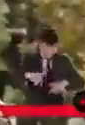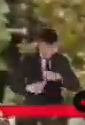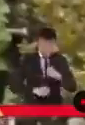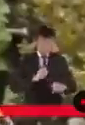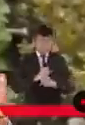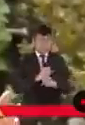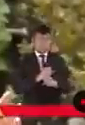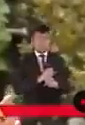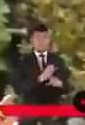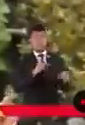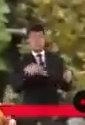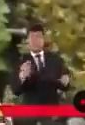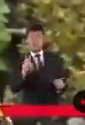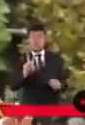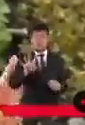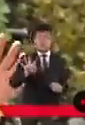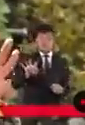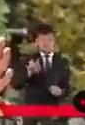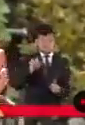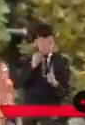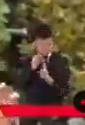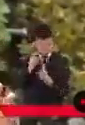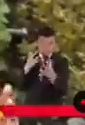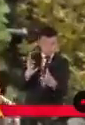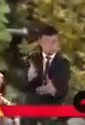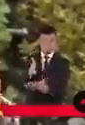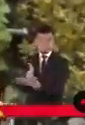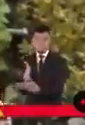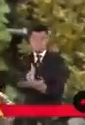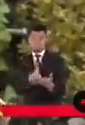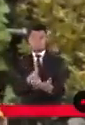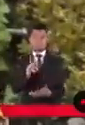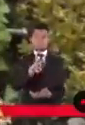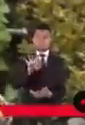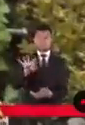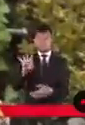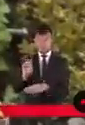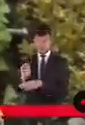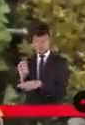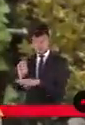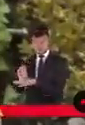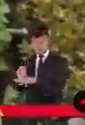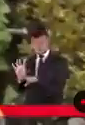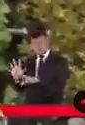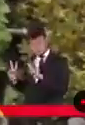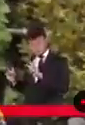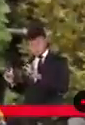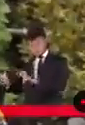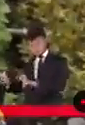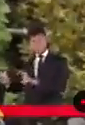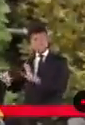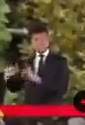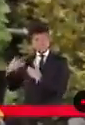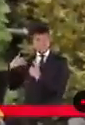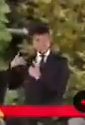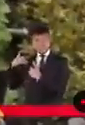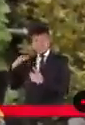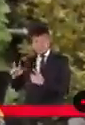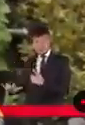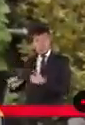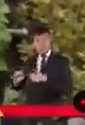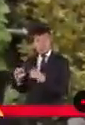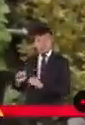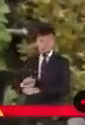priorizadas 29. Y de esas 29, los organismos de inteligencia que están investigando los hechos terroristas que se presentaron en